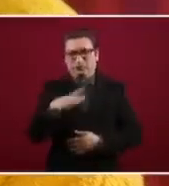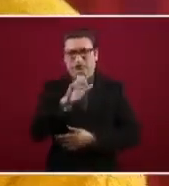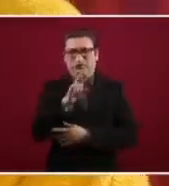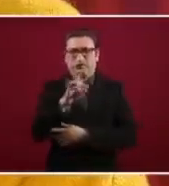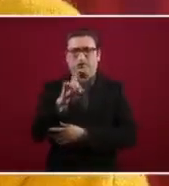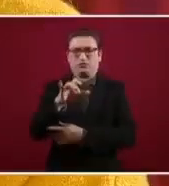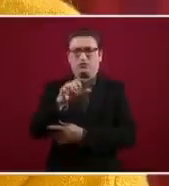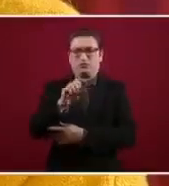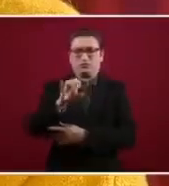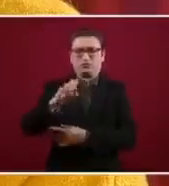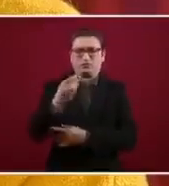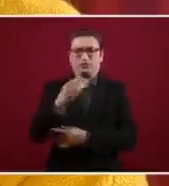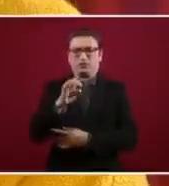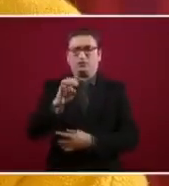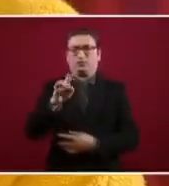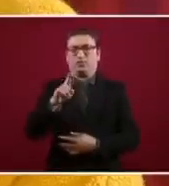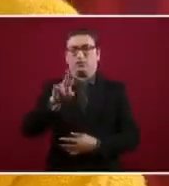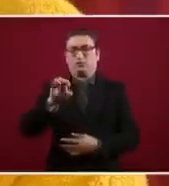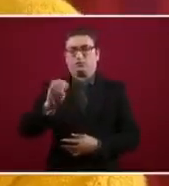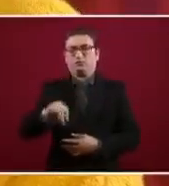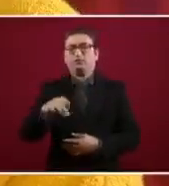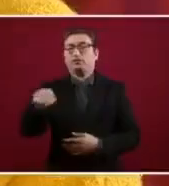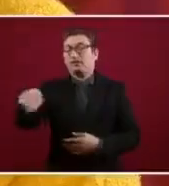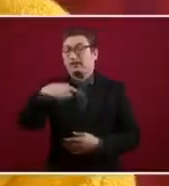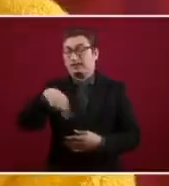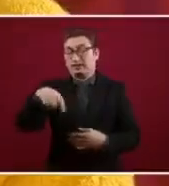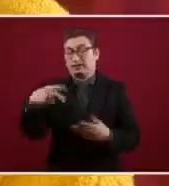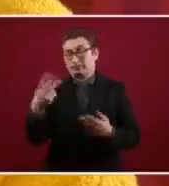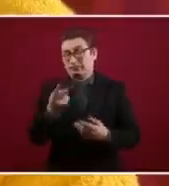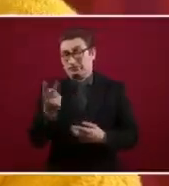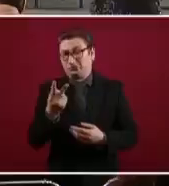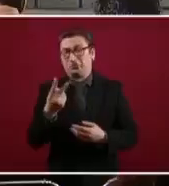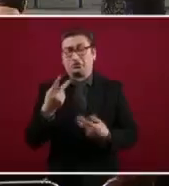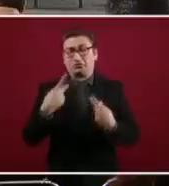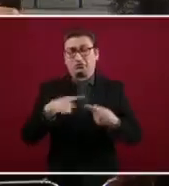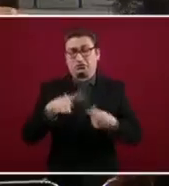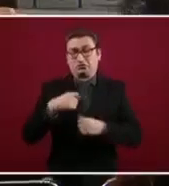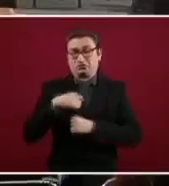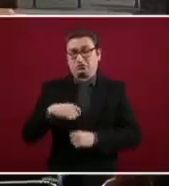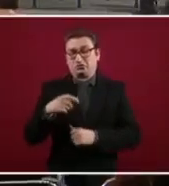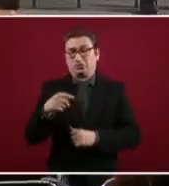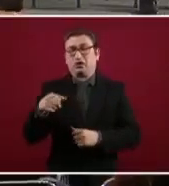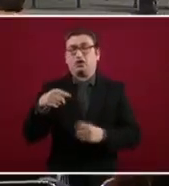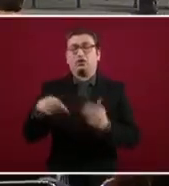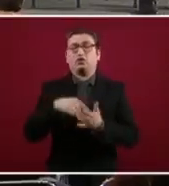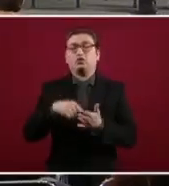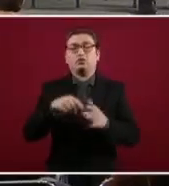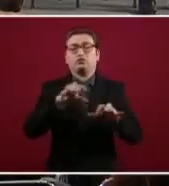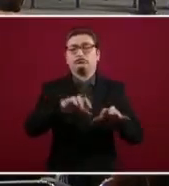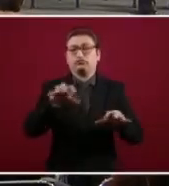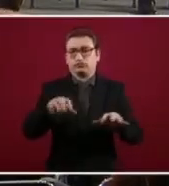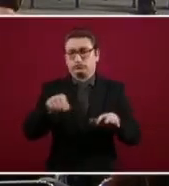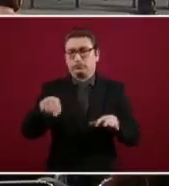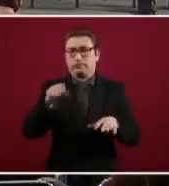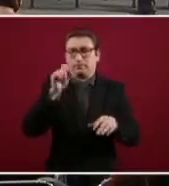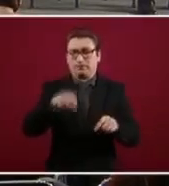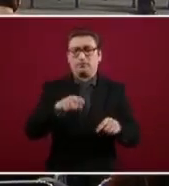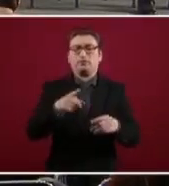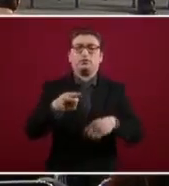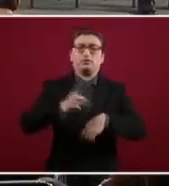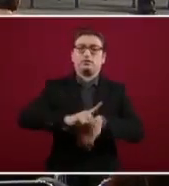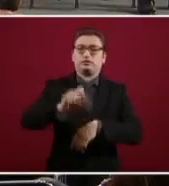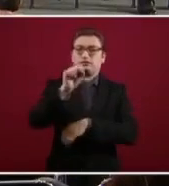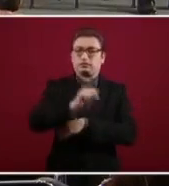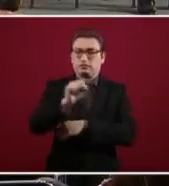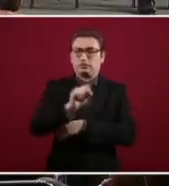al mismo tiempo además además de estas 2 puntos de arranque durante el sábado domingo